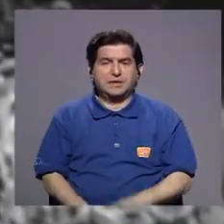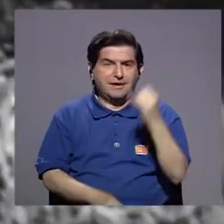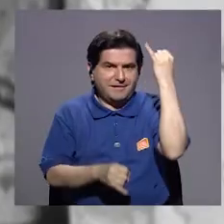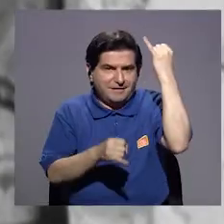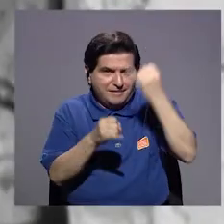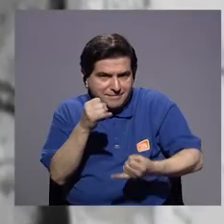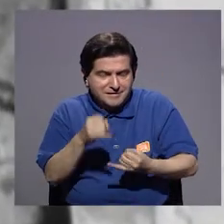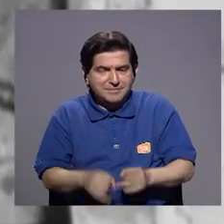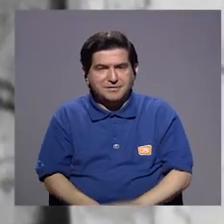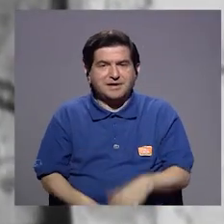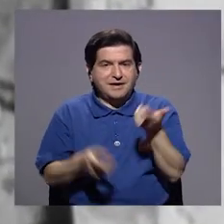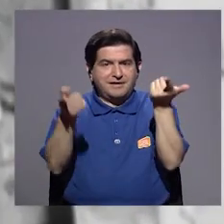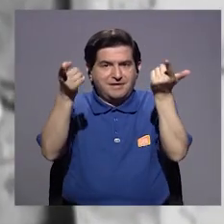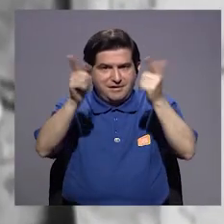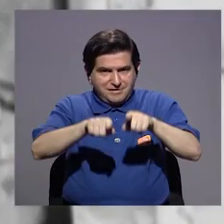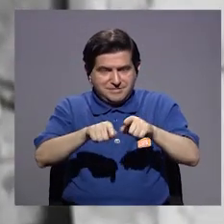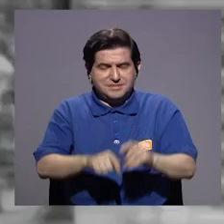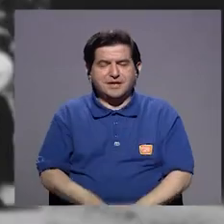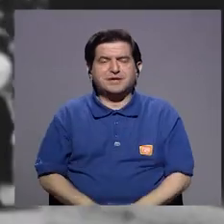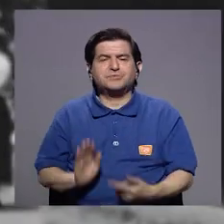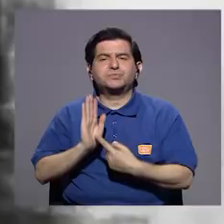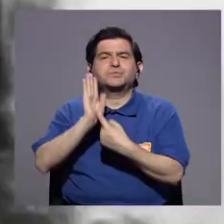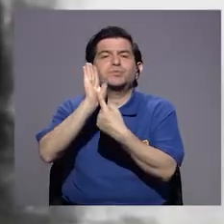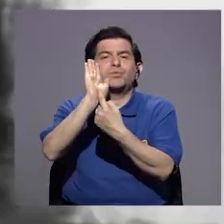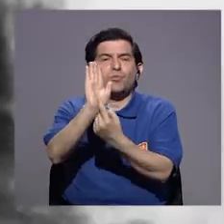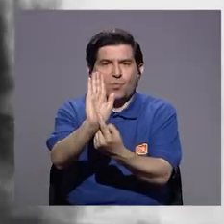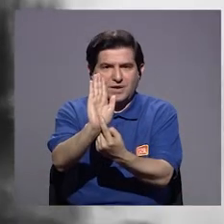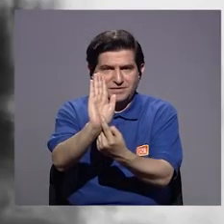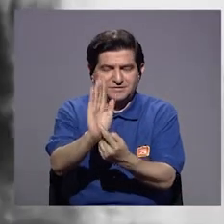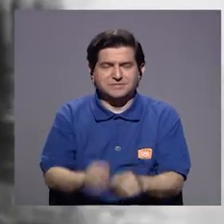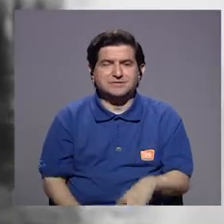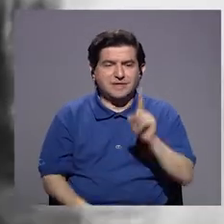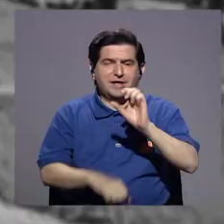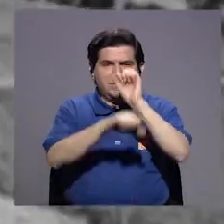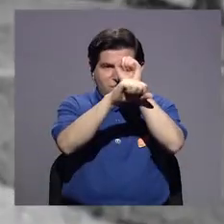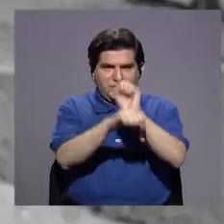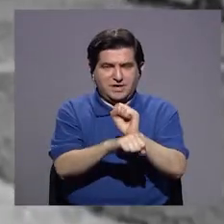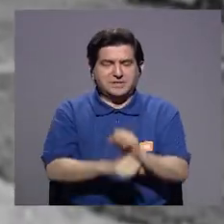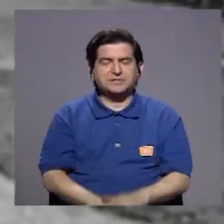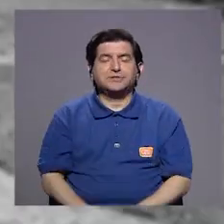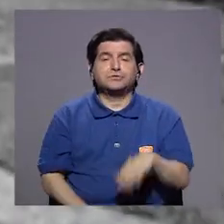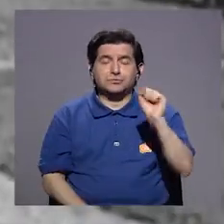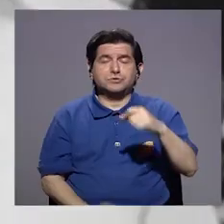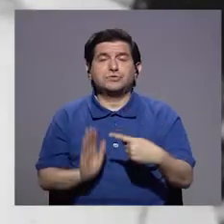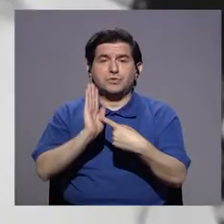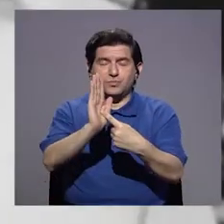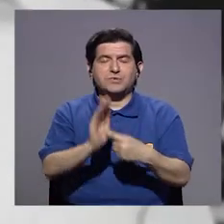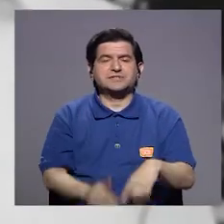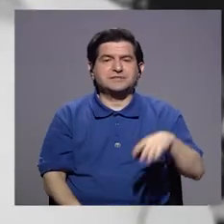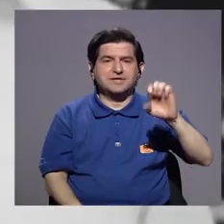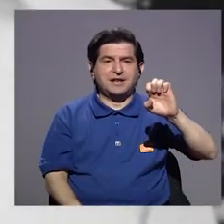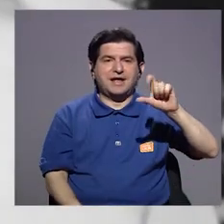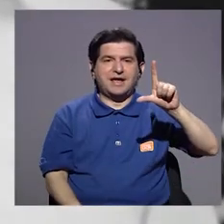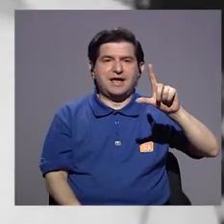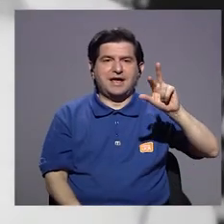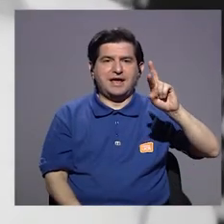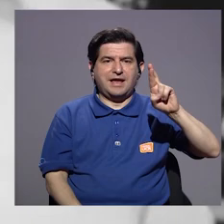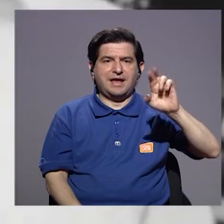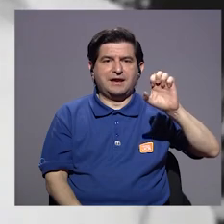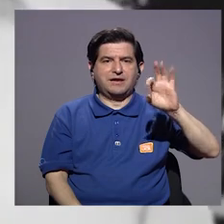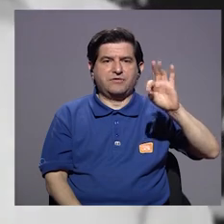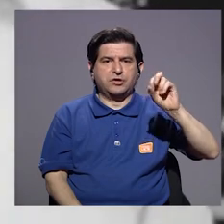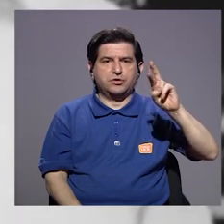culminar con una exhibición, ¿verdad? Sí, toda esta labor va a culminar con la exhibición del Retorno, que es la primera